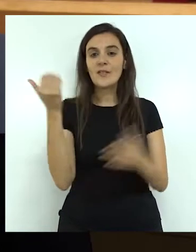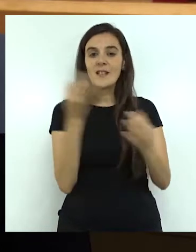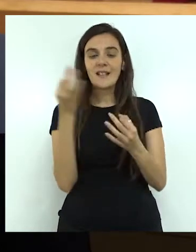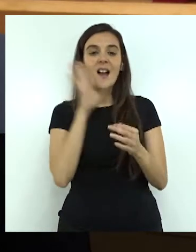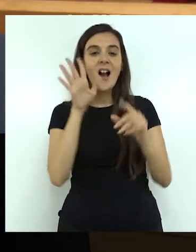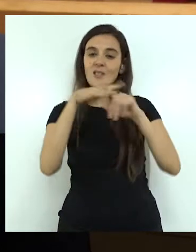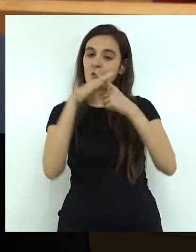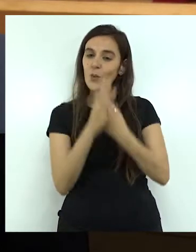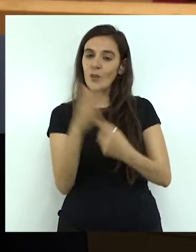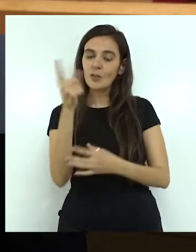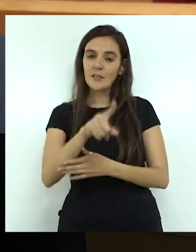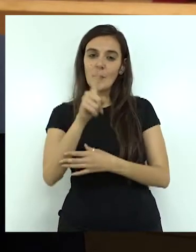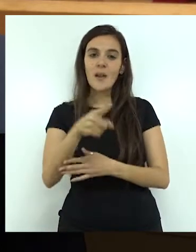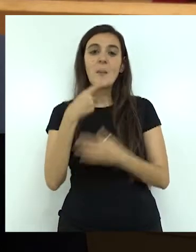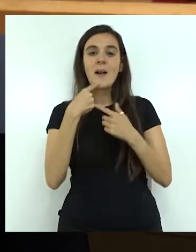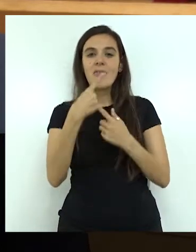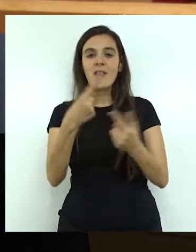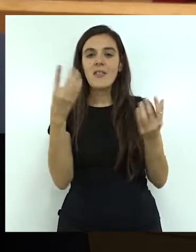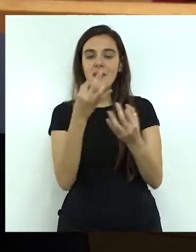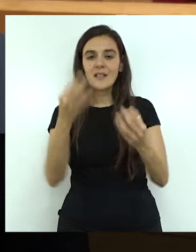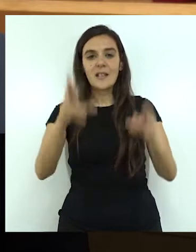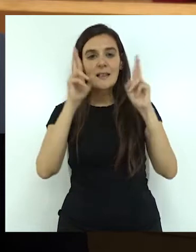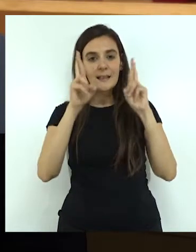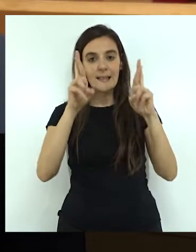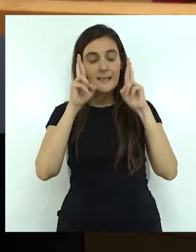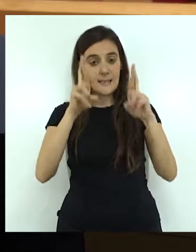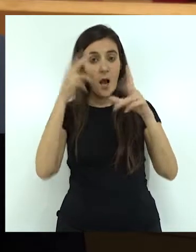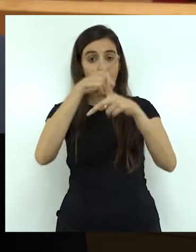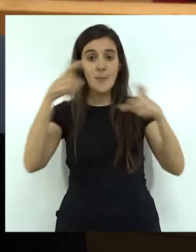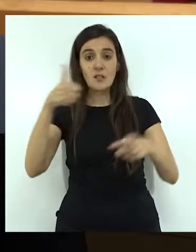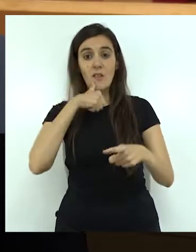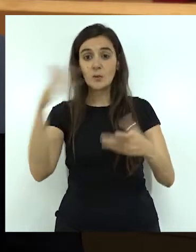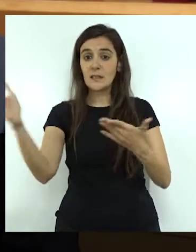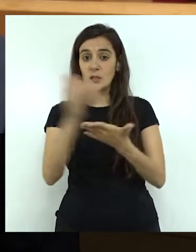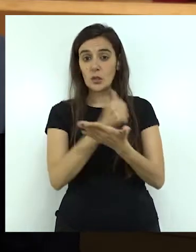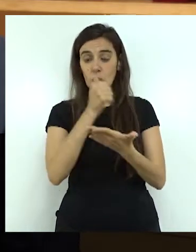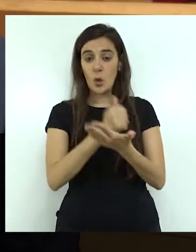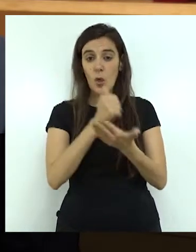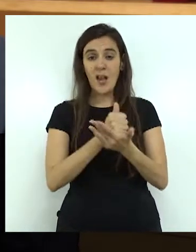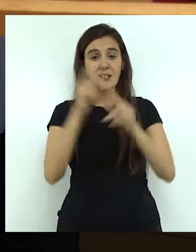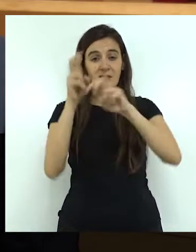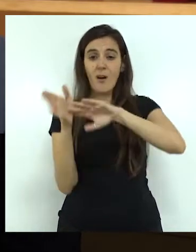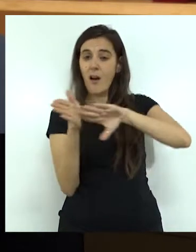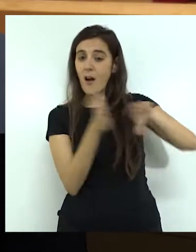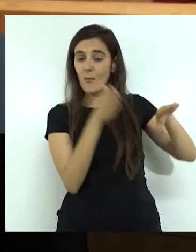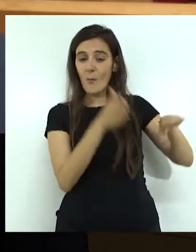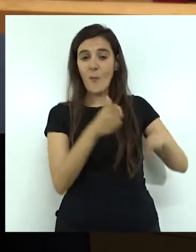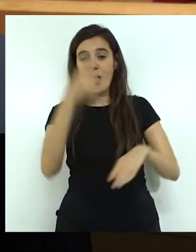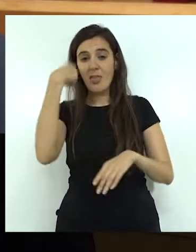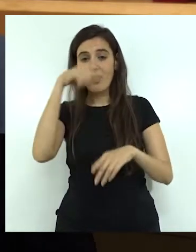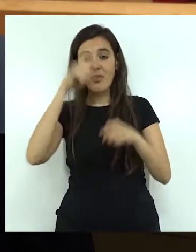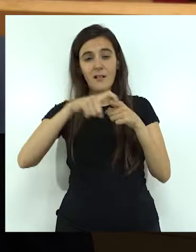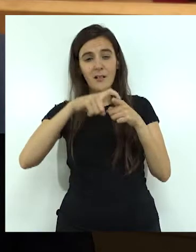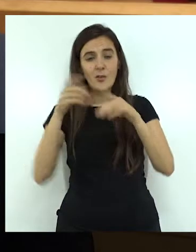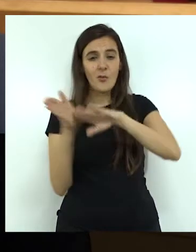para manifestar mi deseo de que todos los ceutíes al margen de credos religiosos al margen